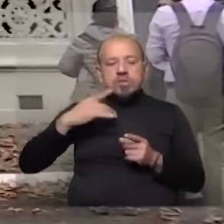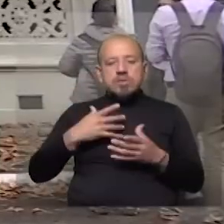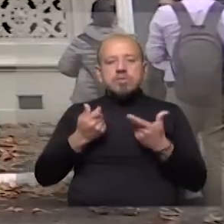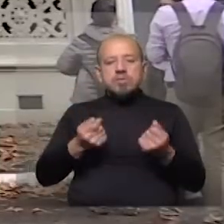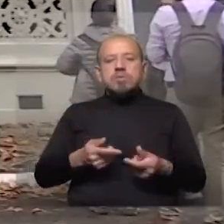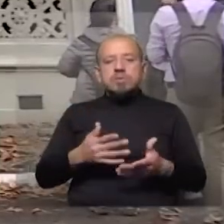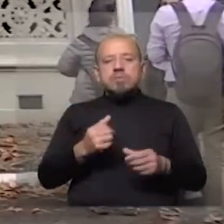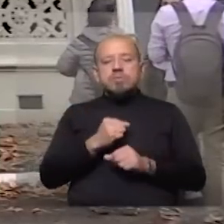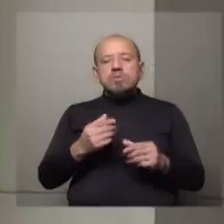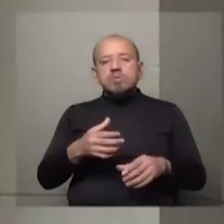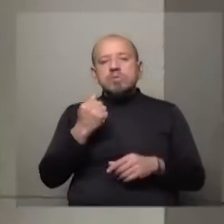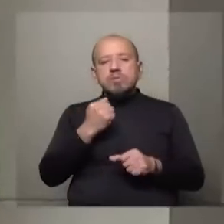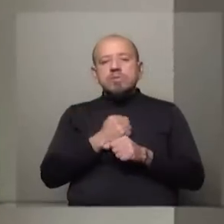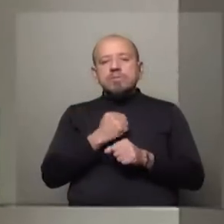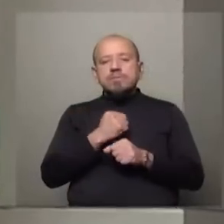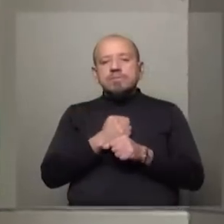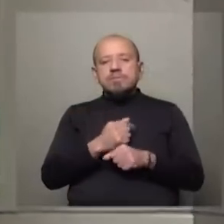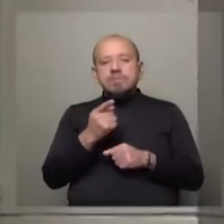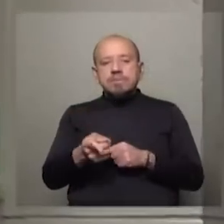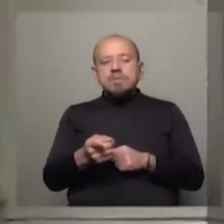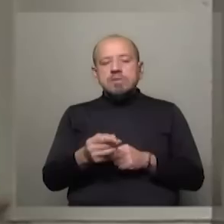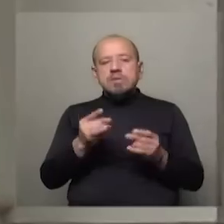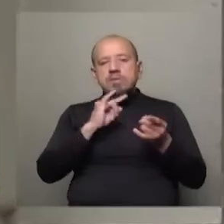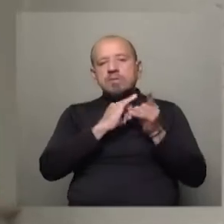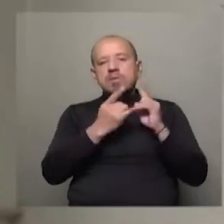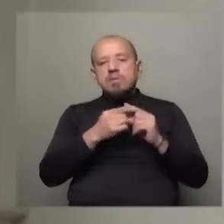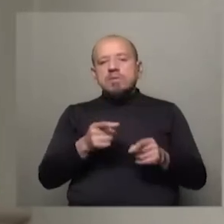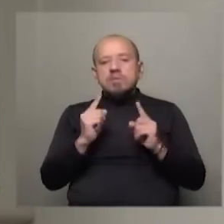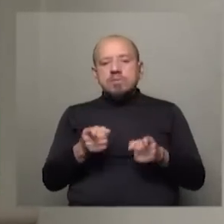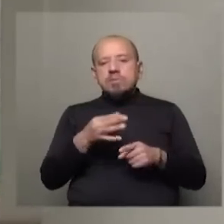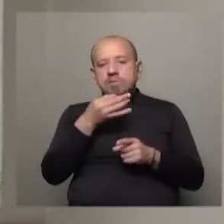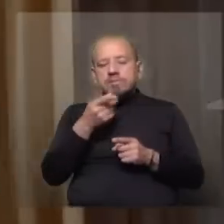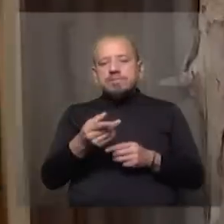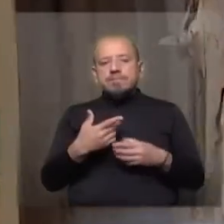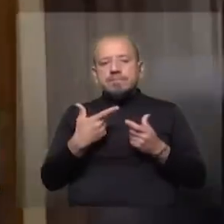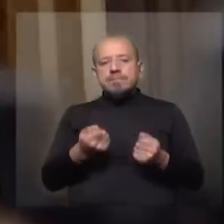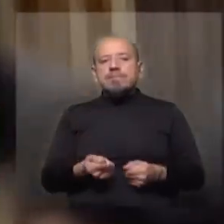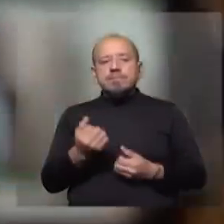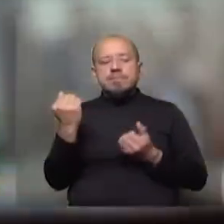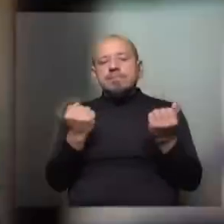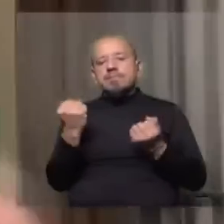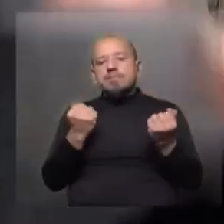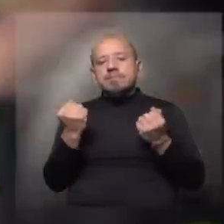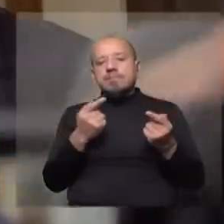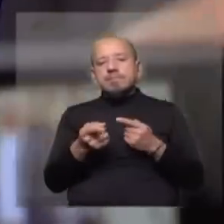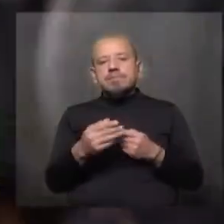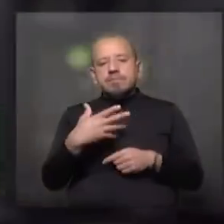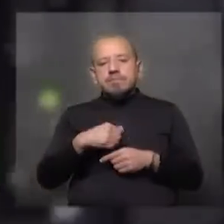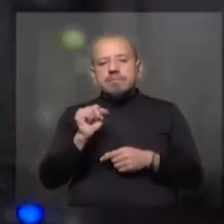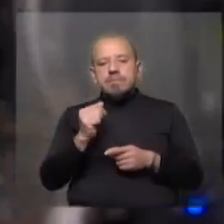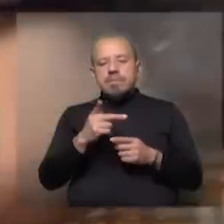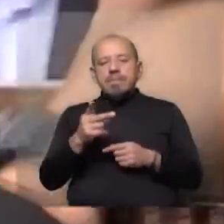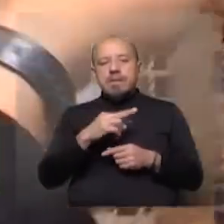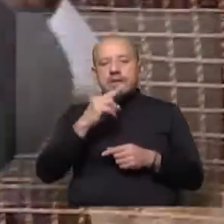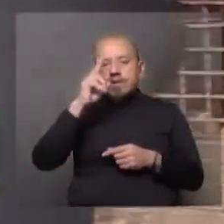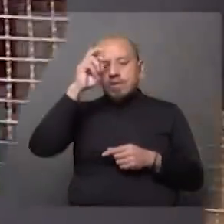para ir empleo referenciando su cargo En el parlamento también le ofreció ayuda económica conduciéndolo en su vehículo a un motel